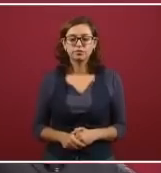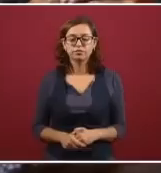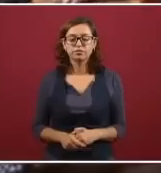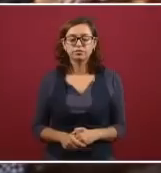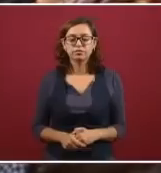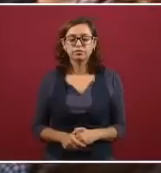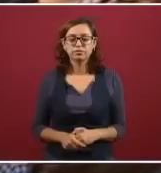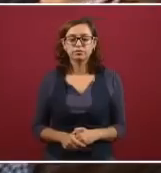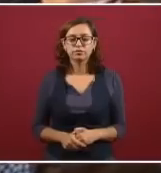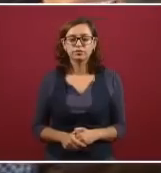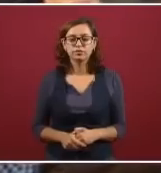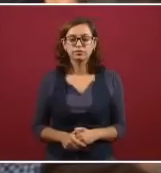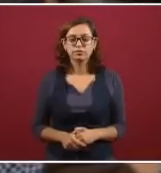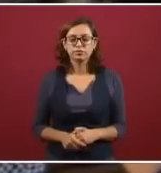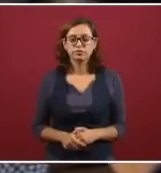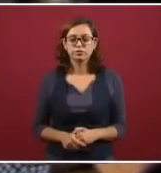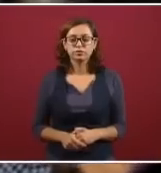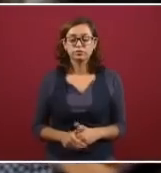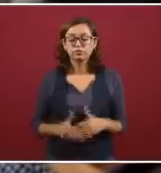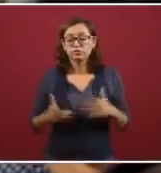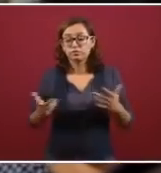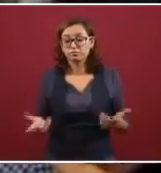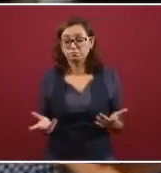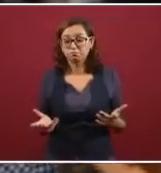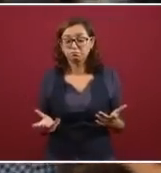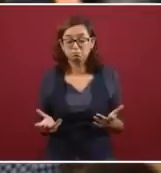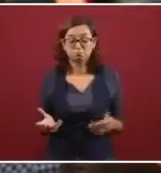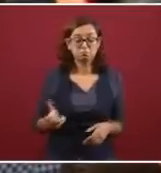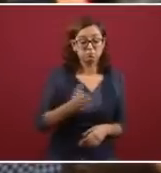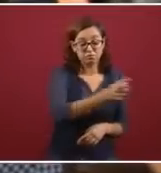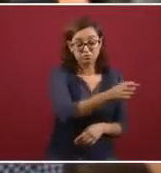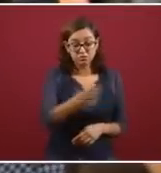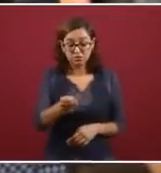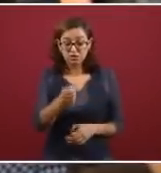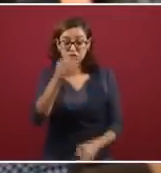al ganar, de todas maneras se tendría que ver